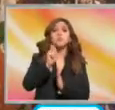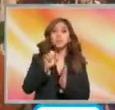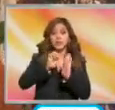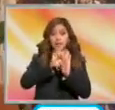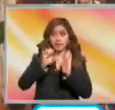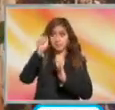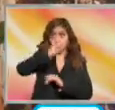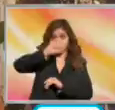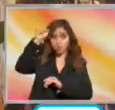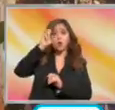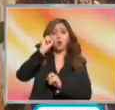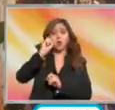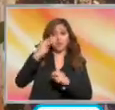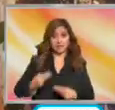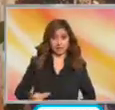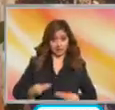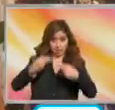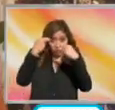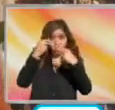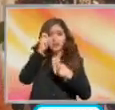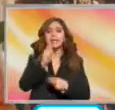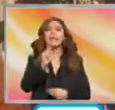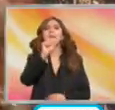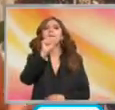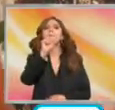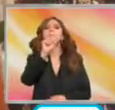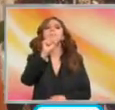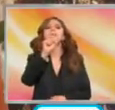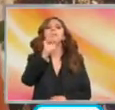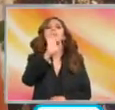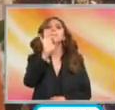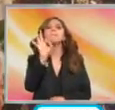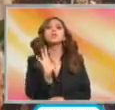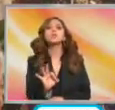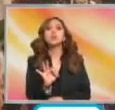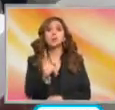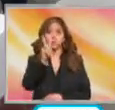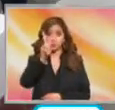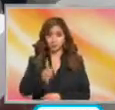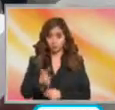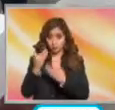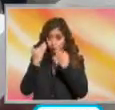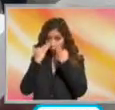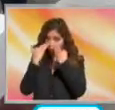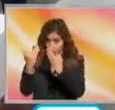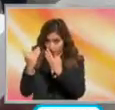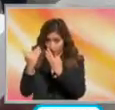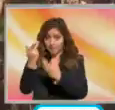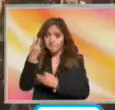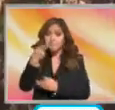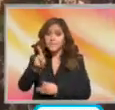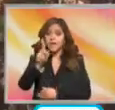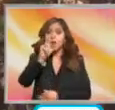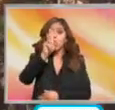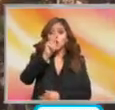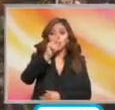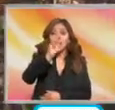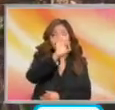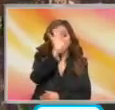podemos ver y es el 20% de la realidad. Pero el 80% está formado